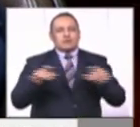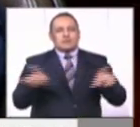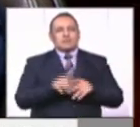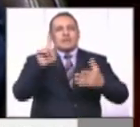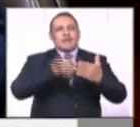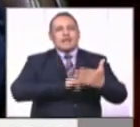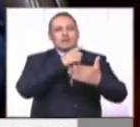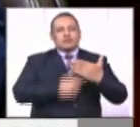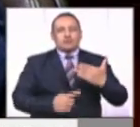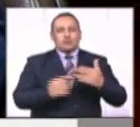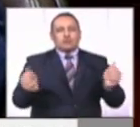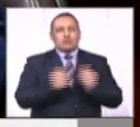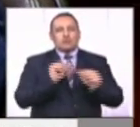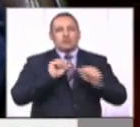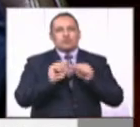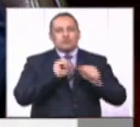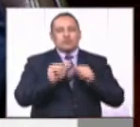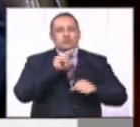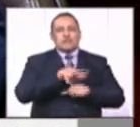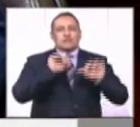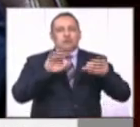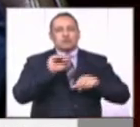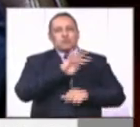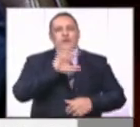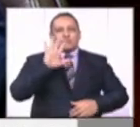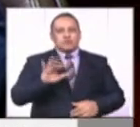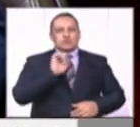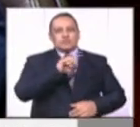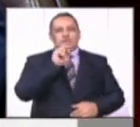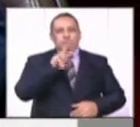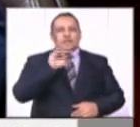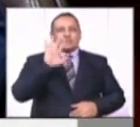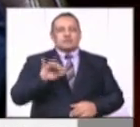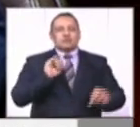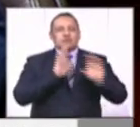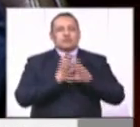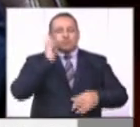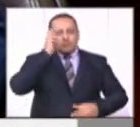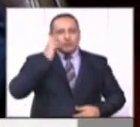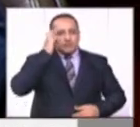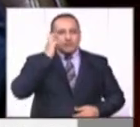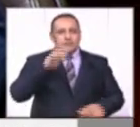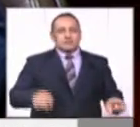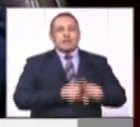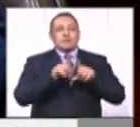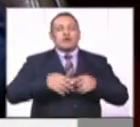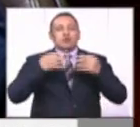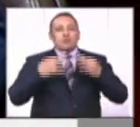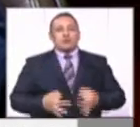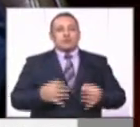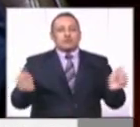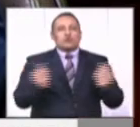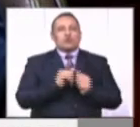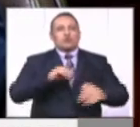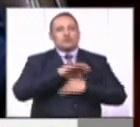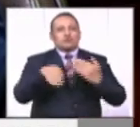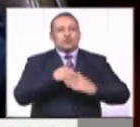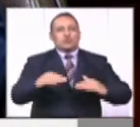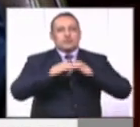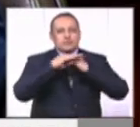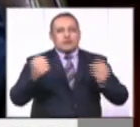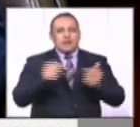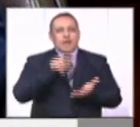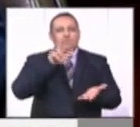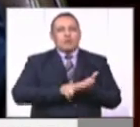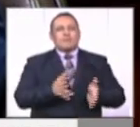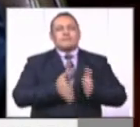infracción de los artículos 38 45 y 125 de la Constitución cumpliéndose con el estándar probatorio